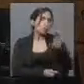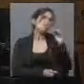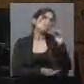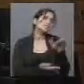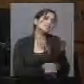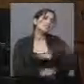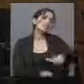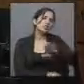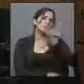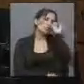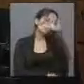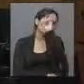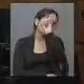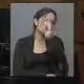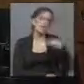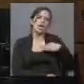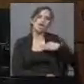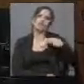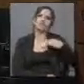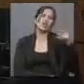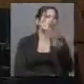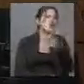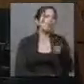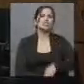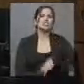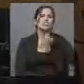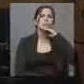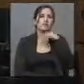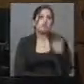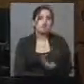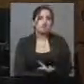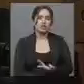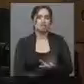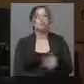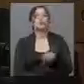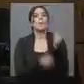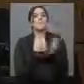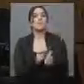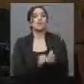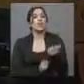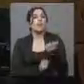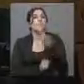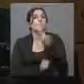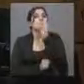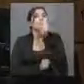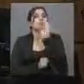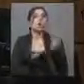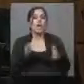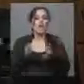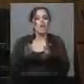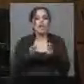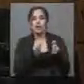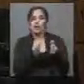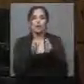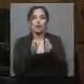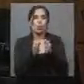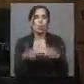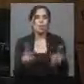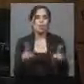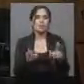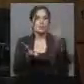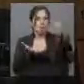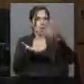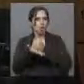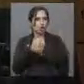ciudadanía percibe grados de insatisfacción creciente... ...podamos corregir y mejorar el rumbo... ...que permita que los logros en